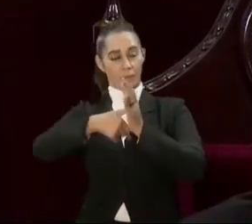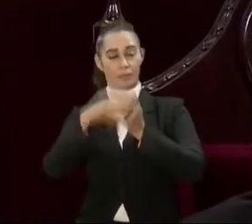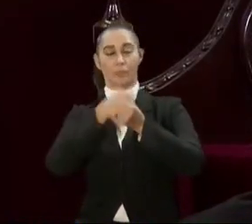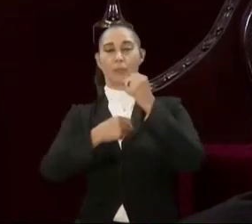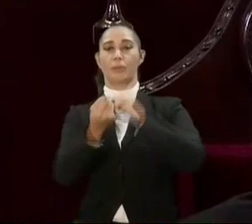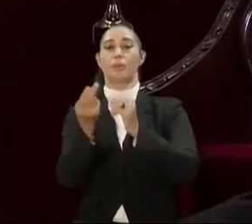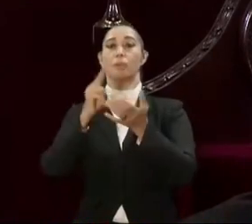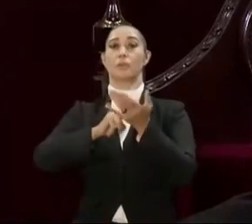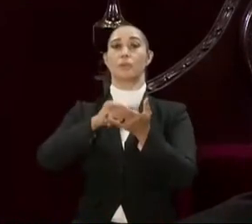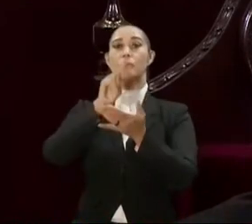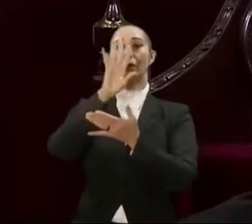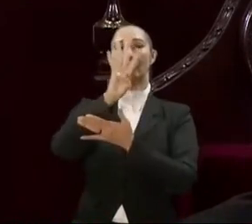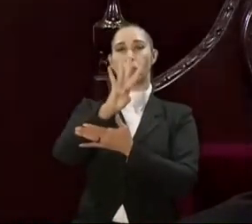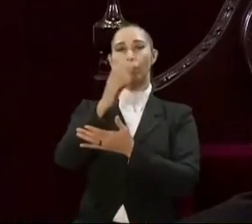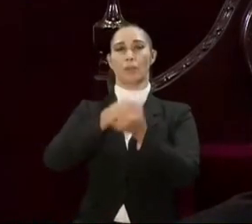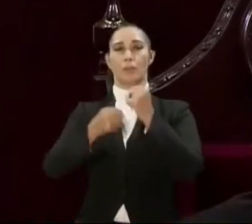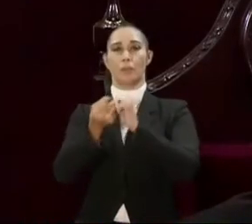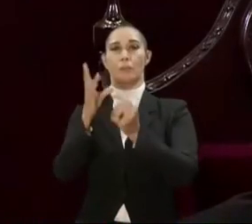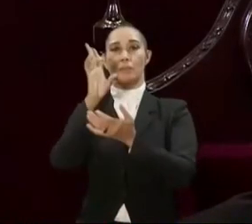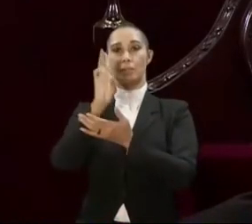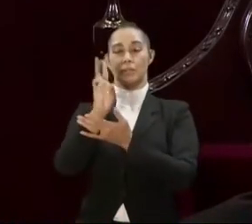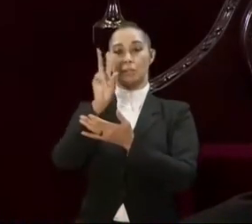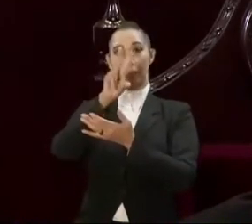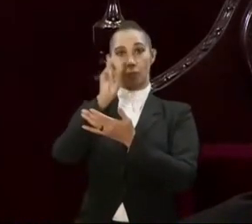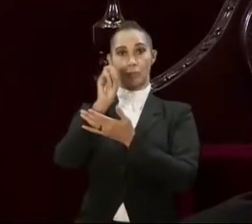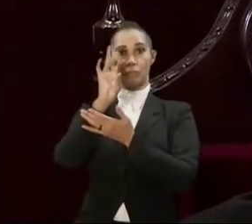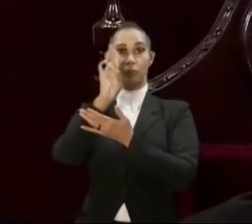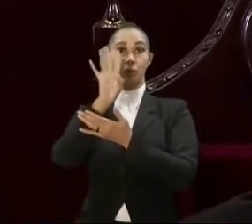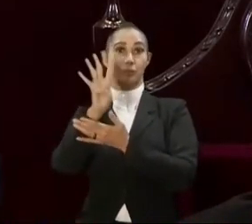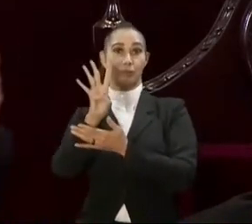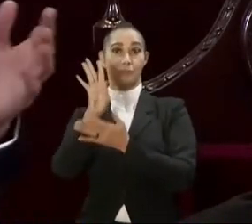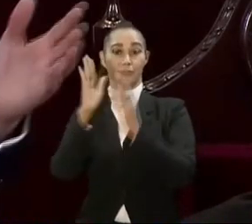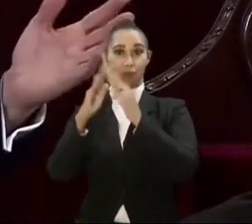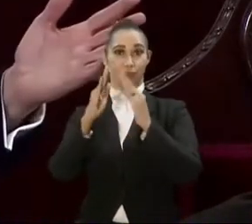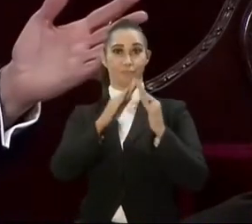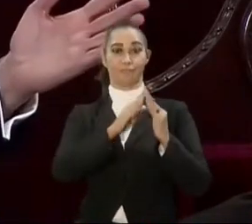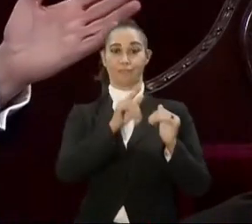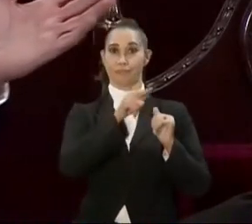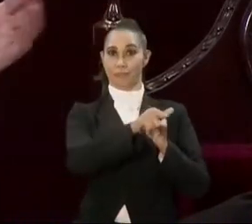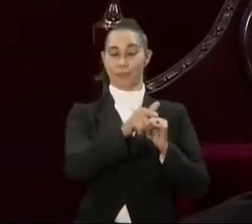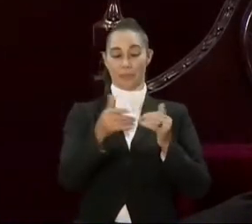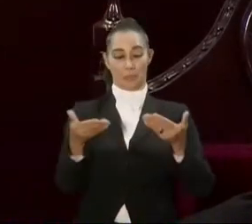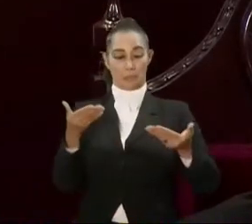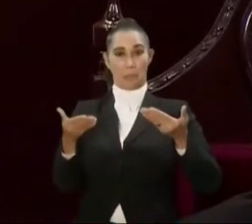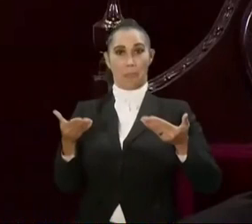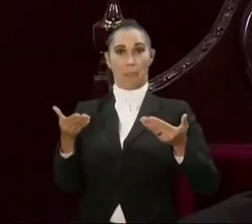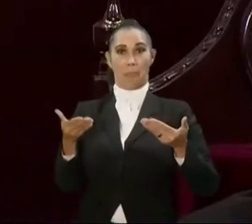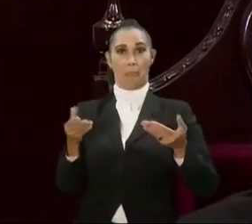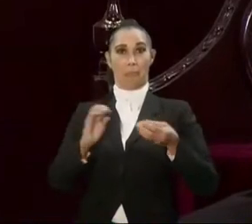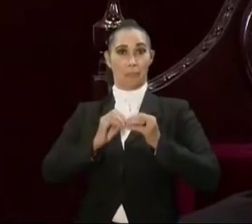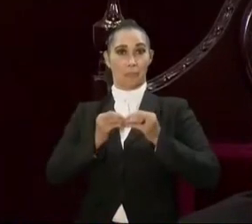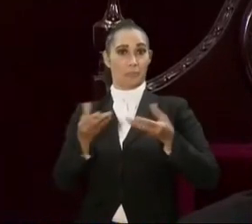2004 y 2007, se entregaron 272 viviendas. Ahí están las estadísticas.